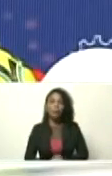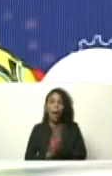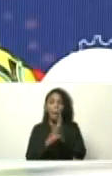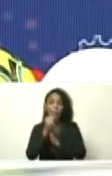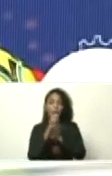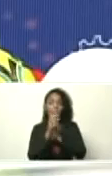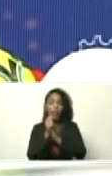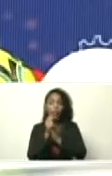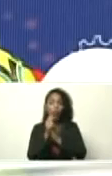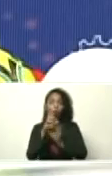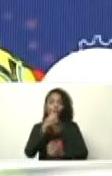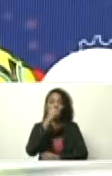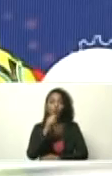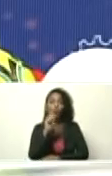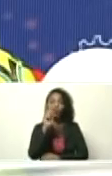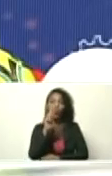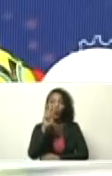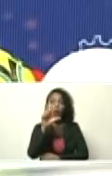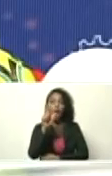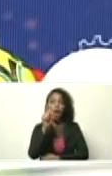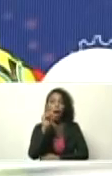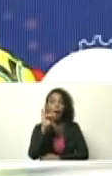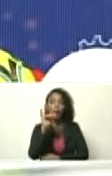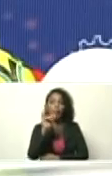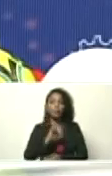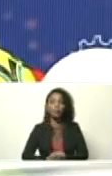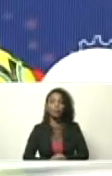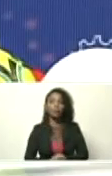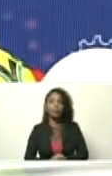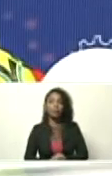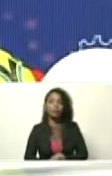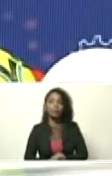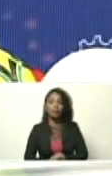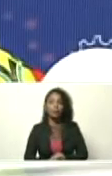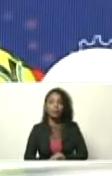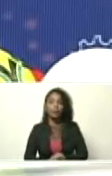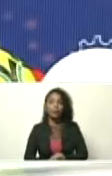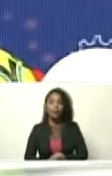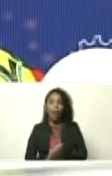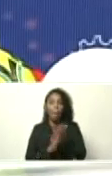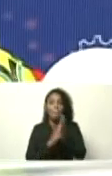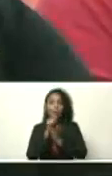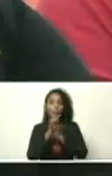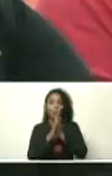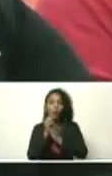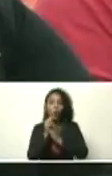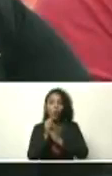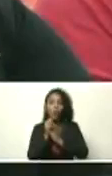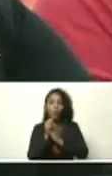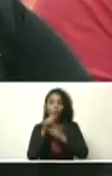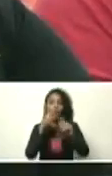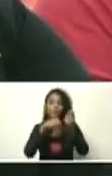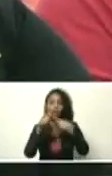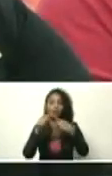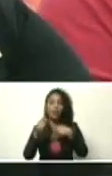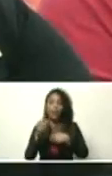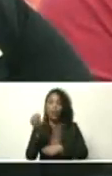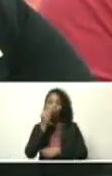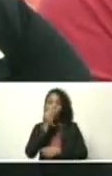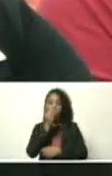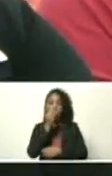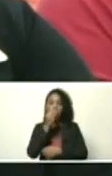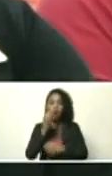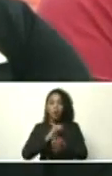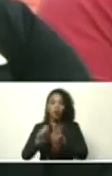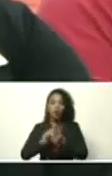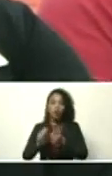Emprendimiento Zulay Aníbal. Ajá, Zulay Aníbal. Emprendimiento de bodega de víveres, charcutería,